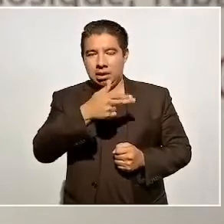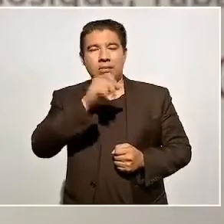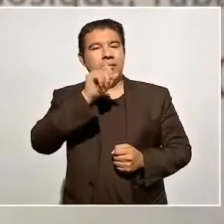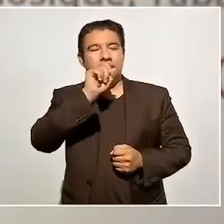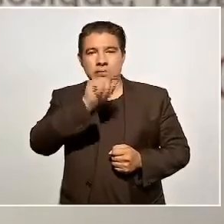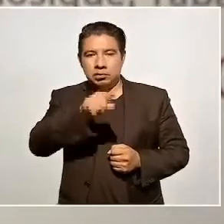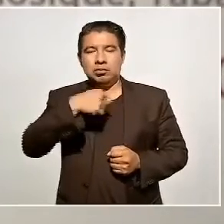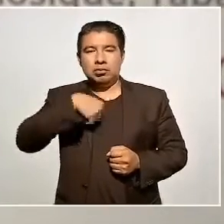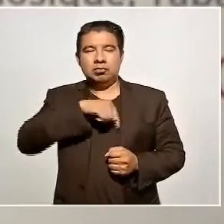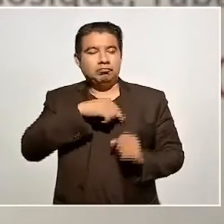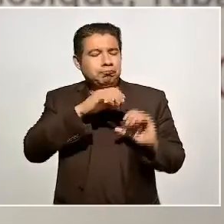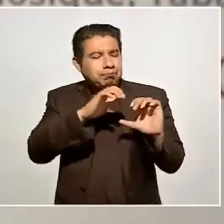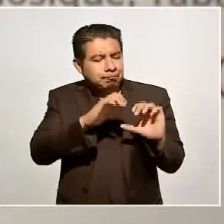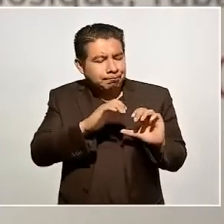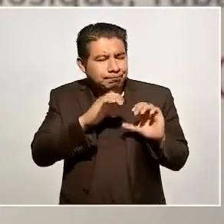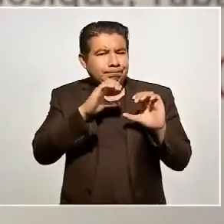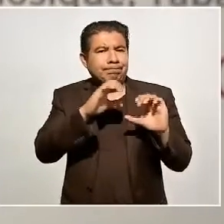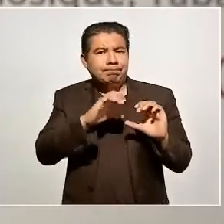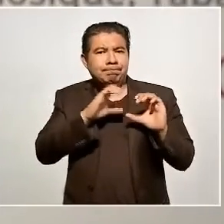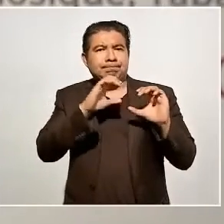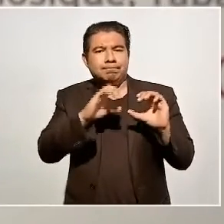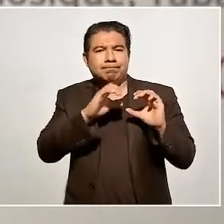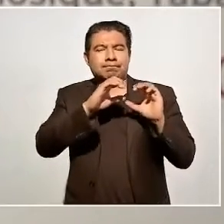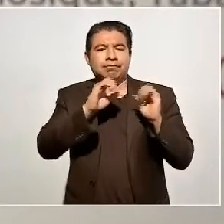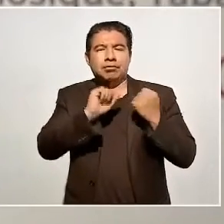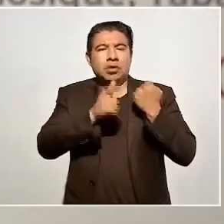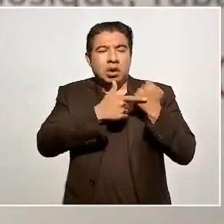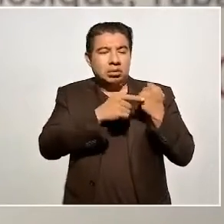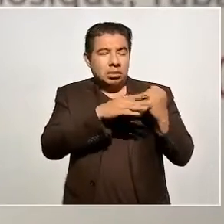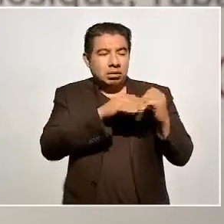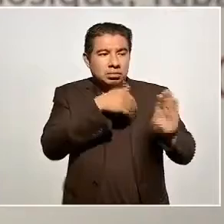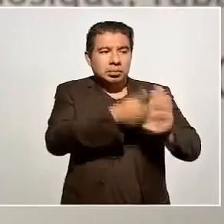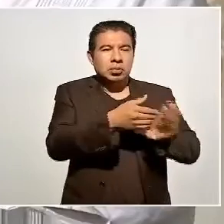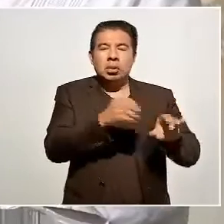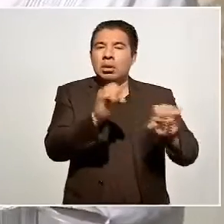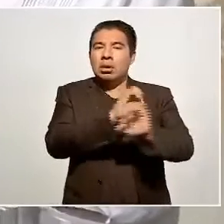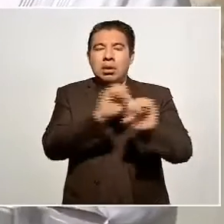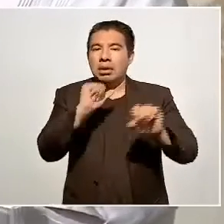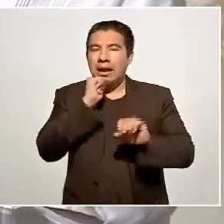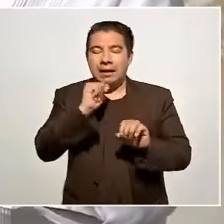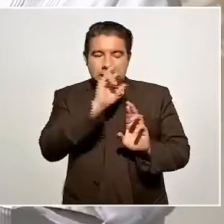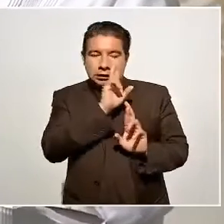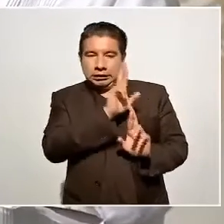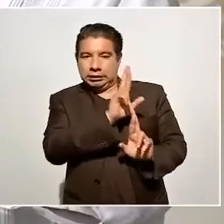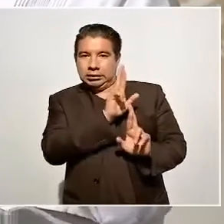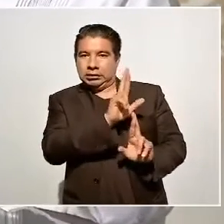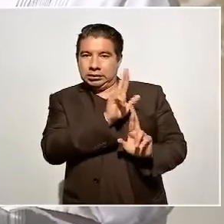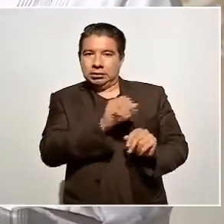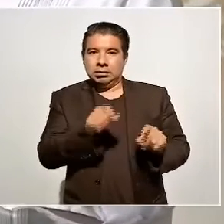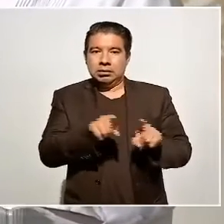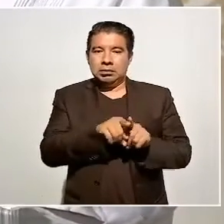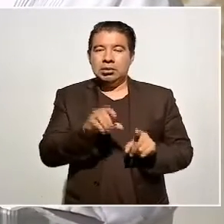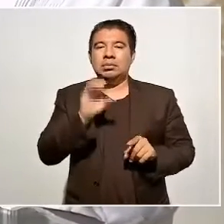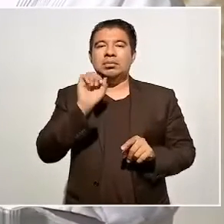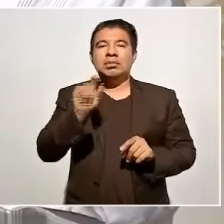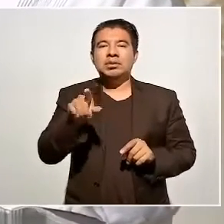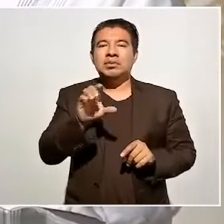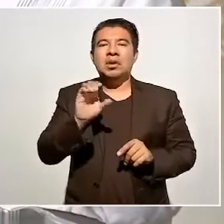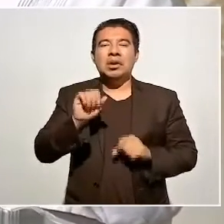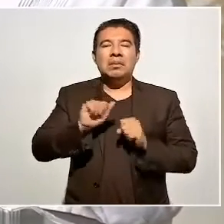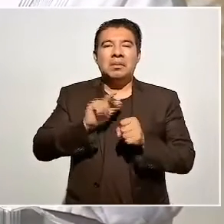ir cuidando que no se afecten los sitios arqueológicos, los cuyos,